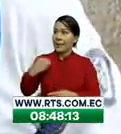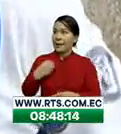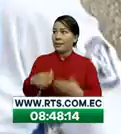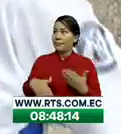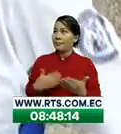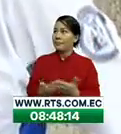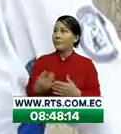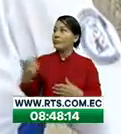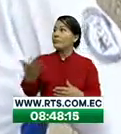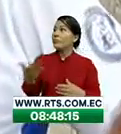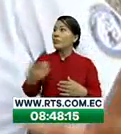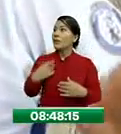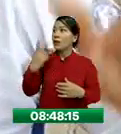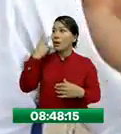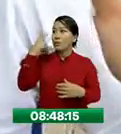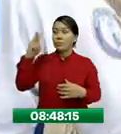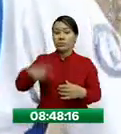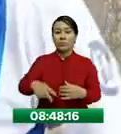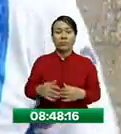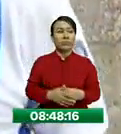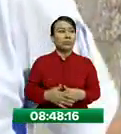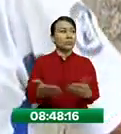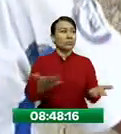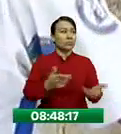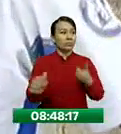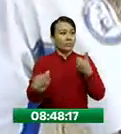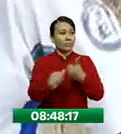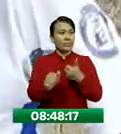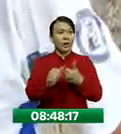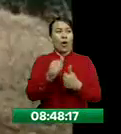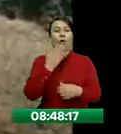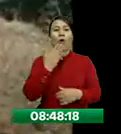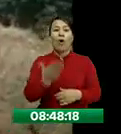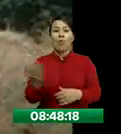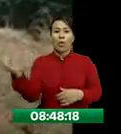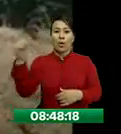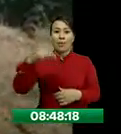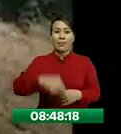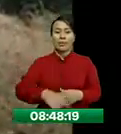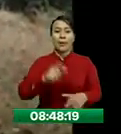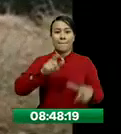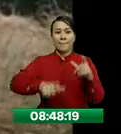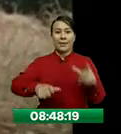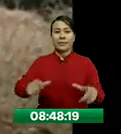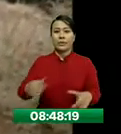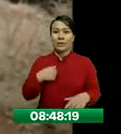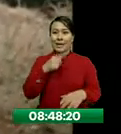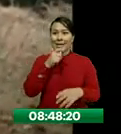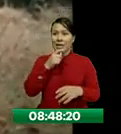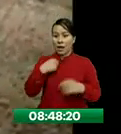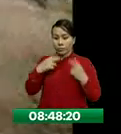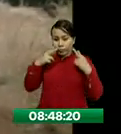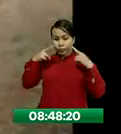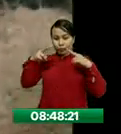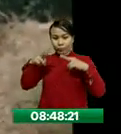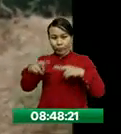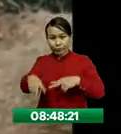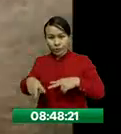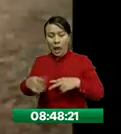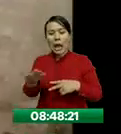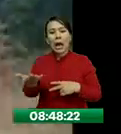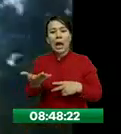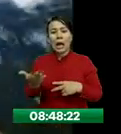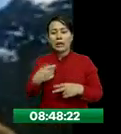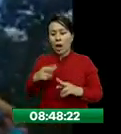No sabe, nadie sabe a qué hora ha venido, cómo habrá venido, nada. Agentes de criminalística acudieron al sitio para levantar